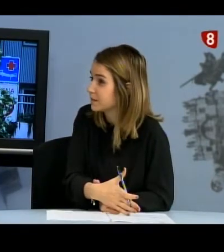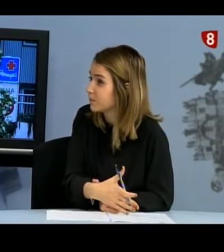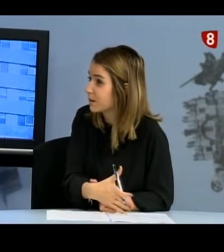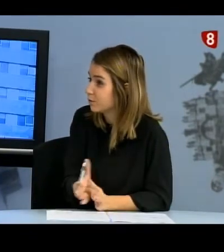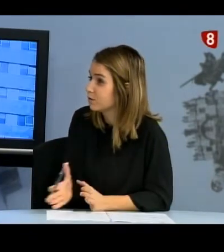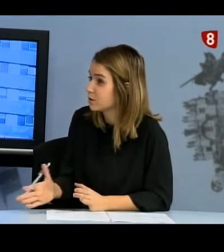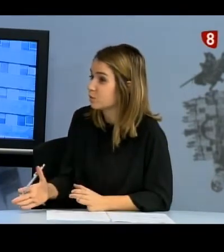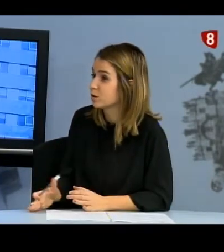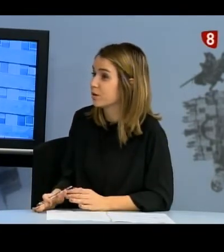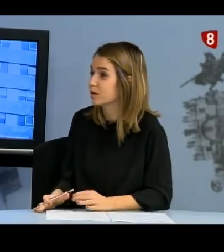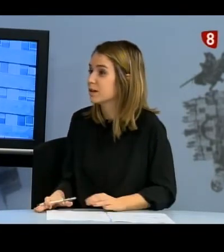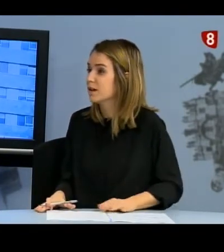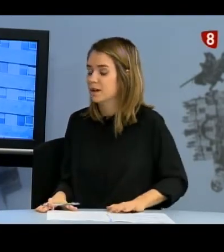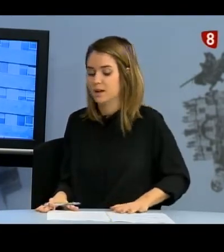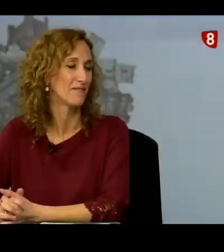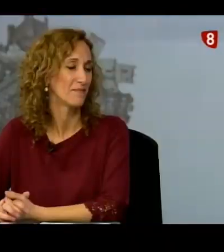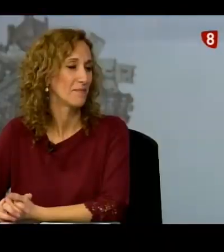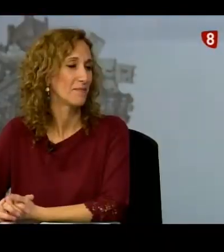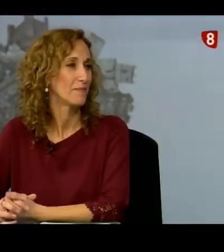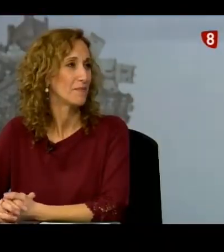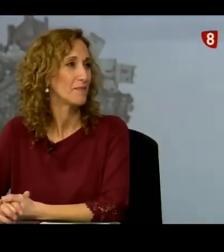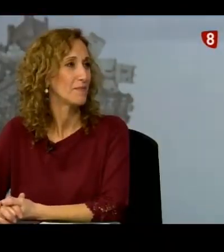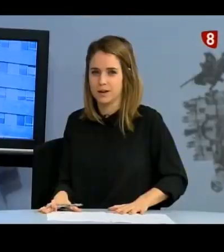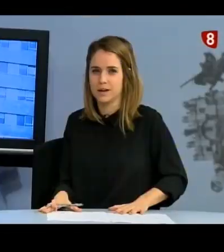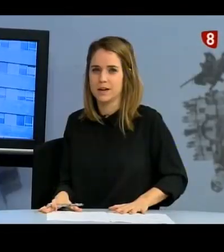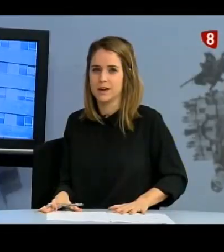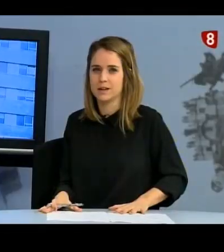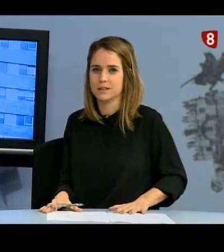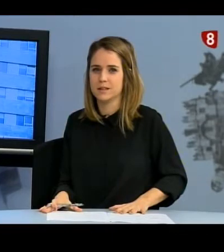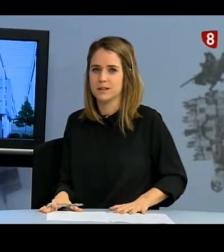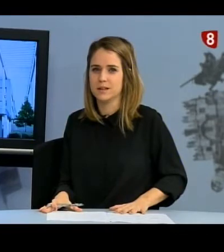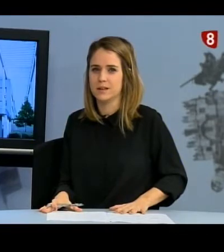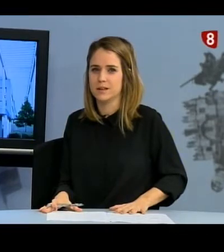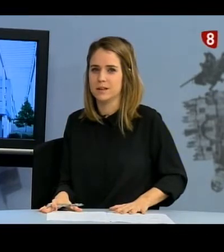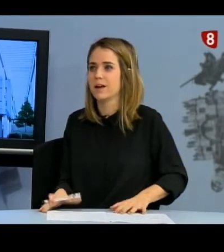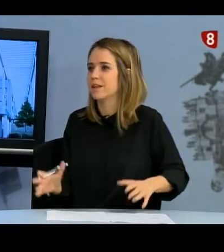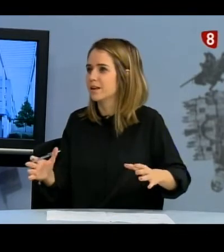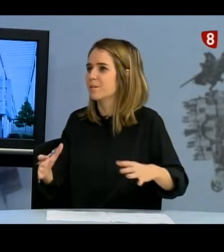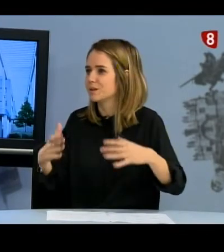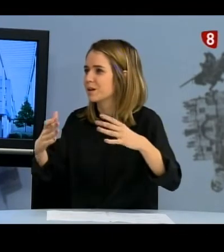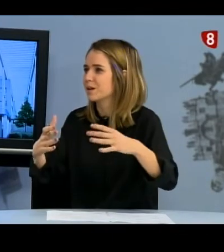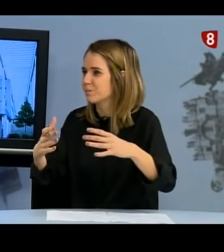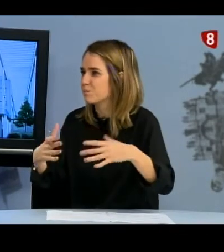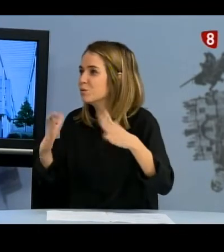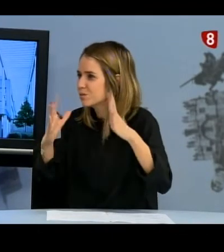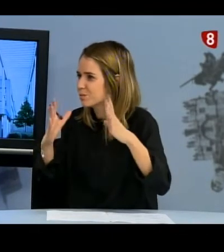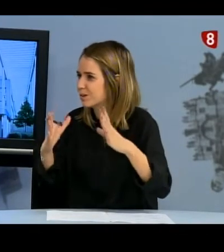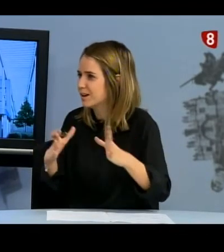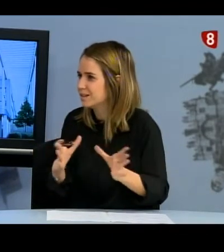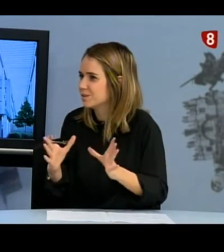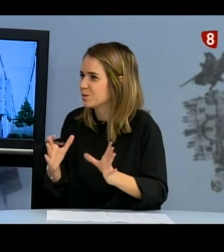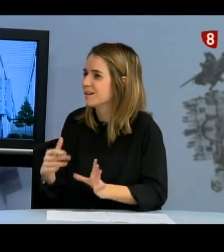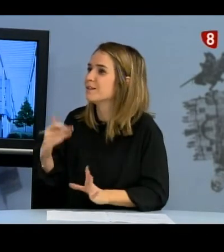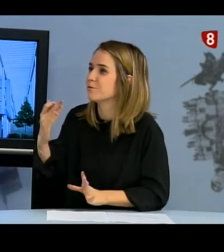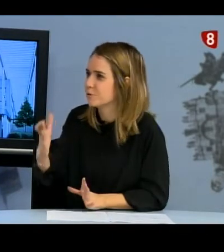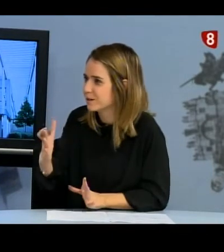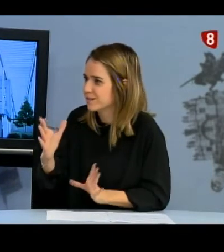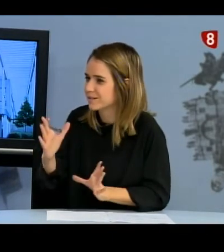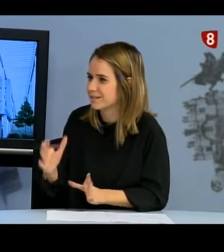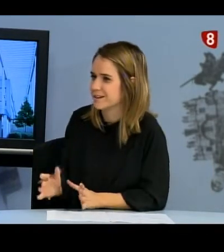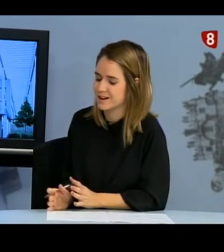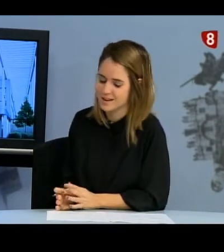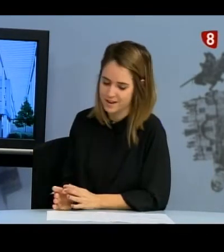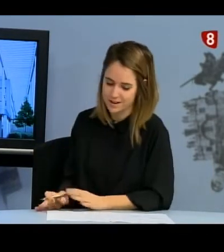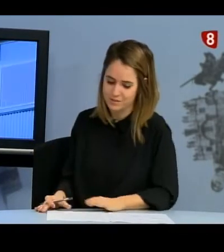precisamente la pasada semana fueron sí, el 31 de enero en Canarias, y hay que decir además que muchos burgaleses y burgalesas